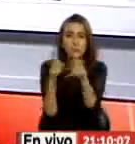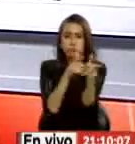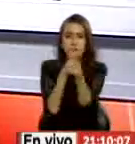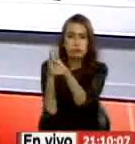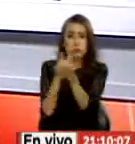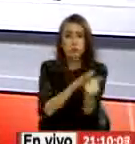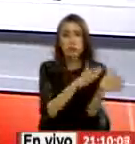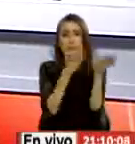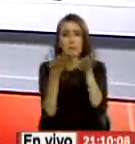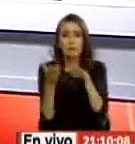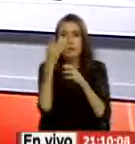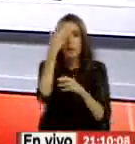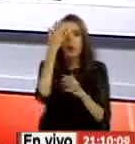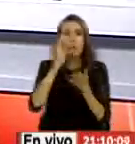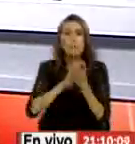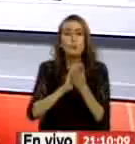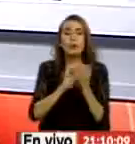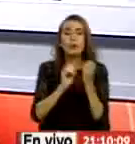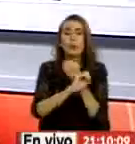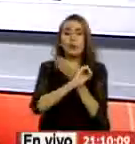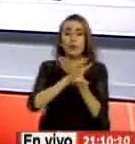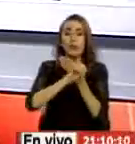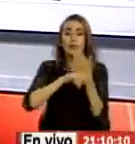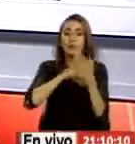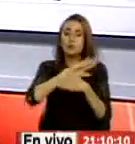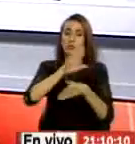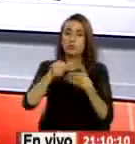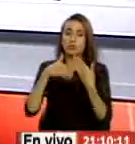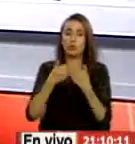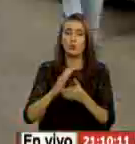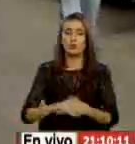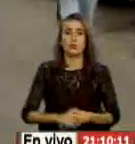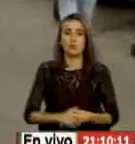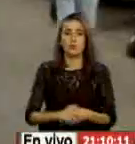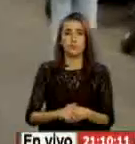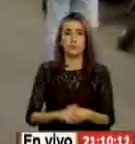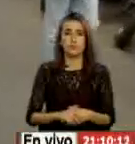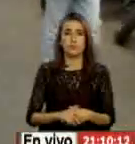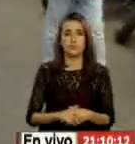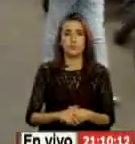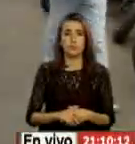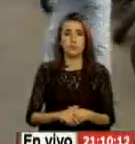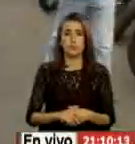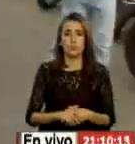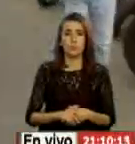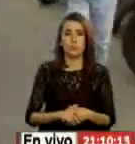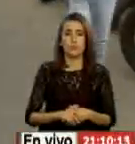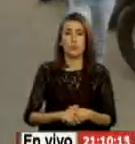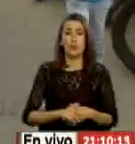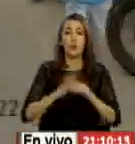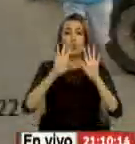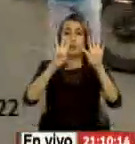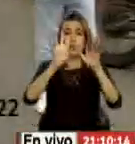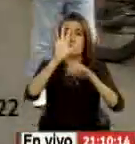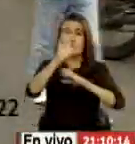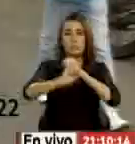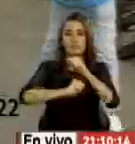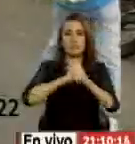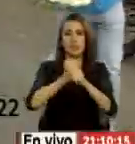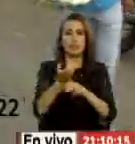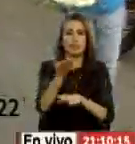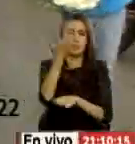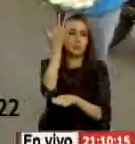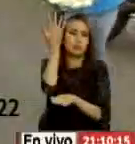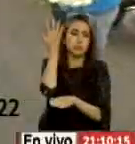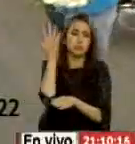de las zonas rurales salieron a relucir durante la jornada. Hace 95 años atrás, el descontento